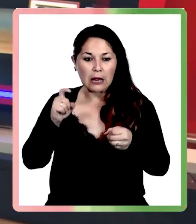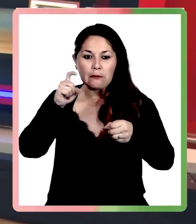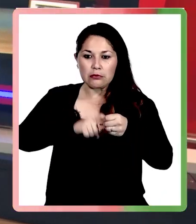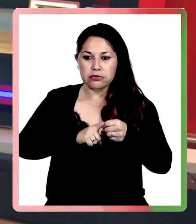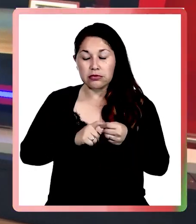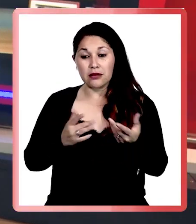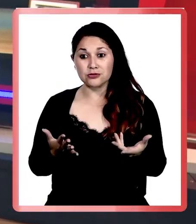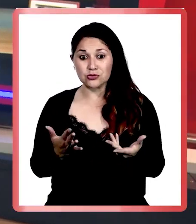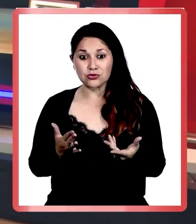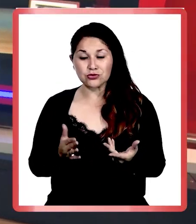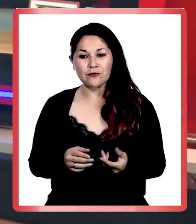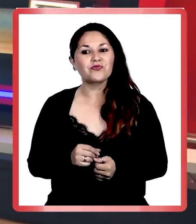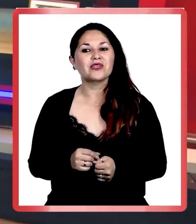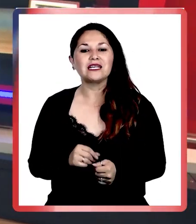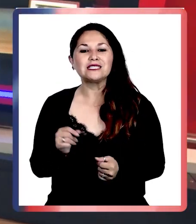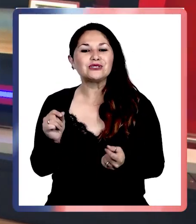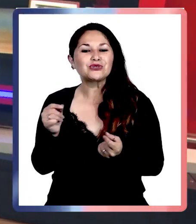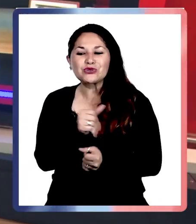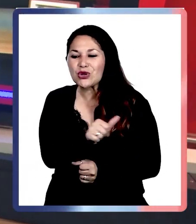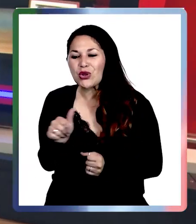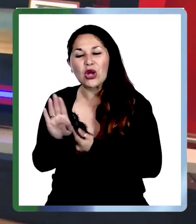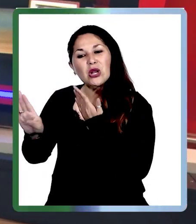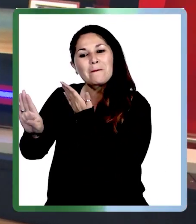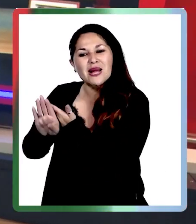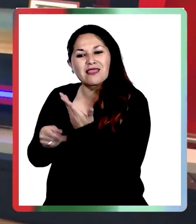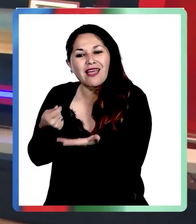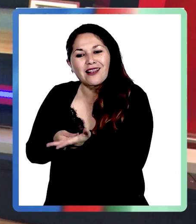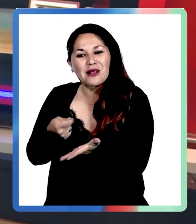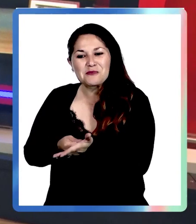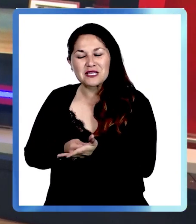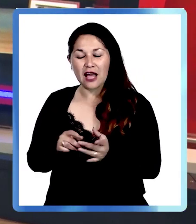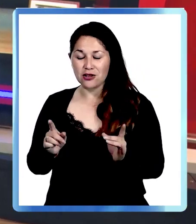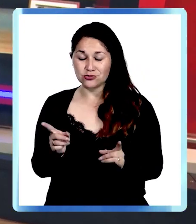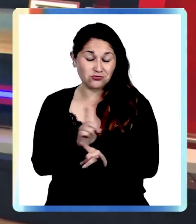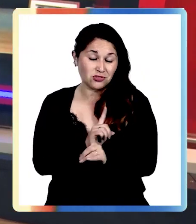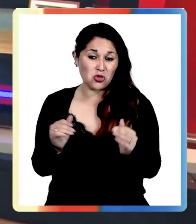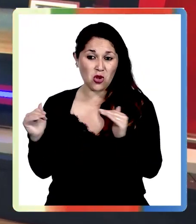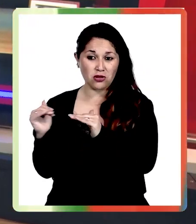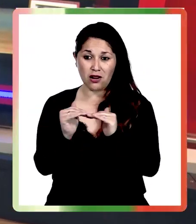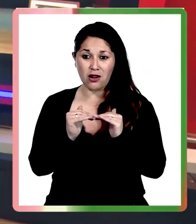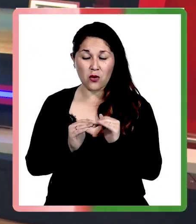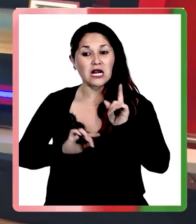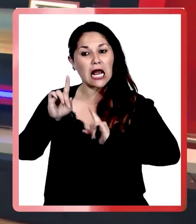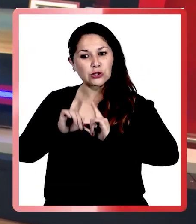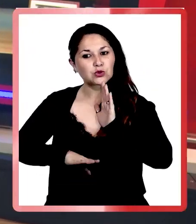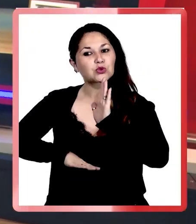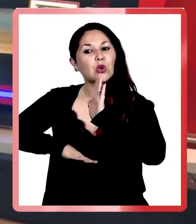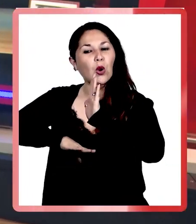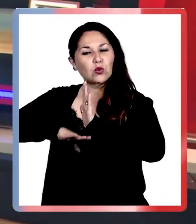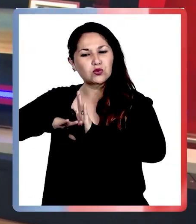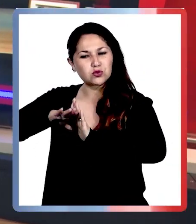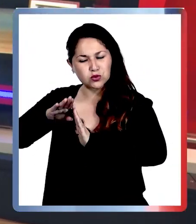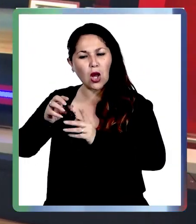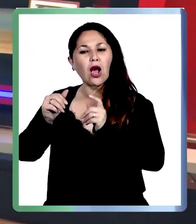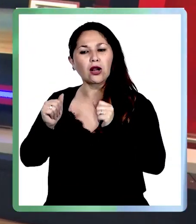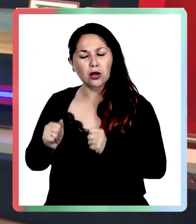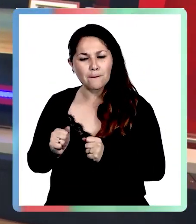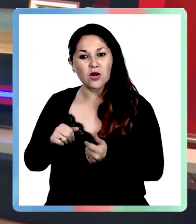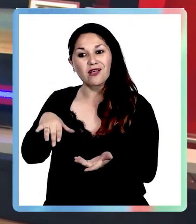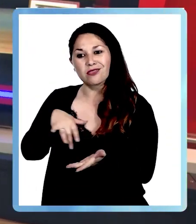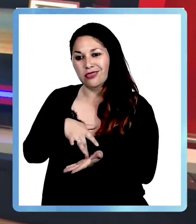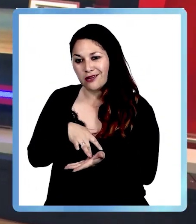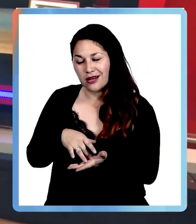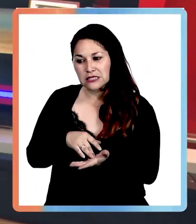no todas tienen las mismas espaldas financieras. Hay algunas que tienen más espalda, están más arropados para enfrentar una situación de